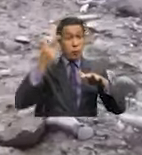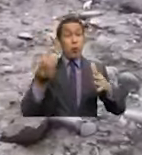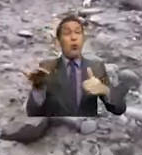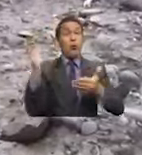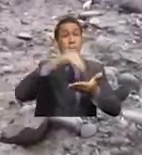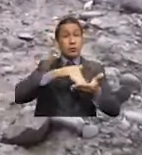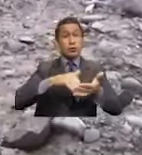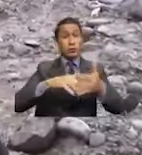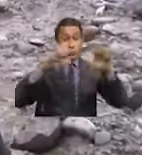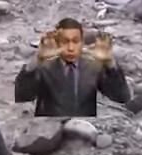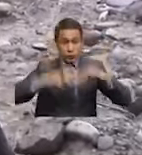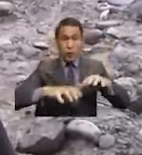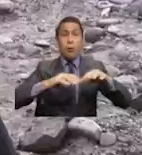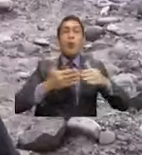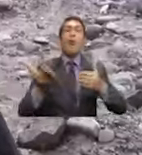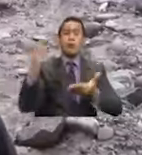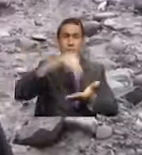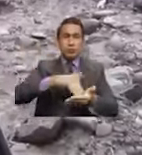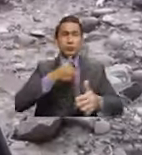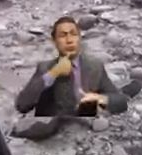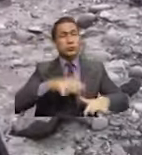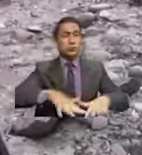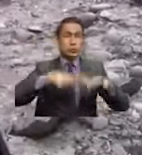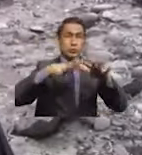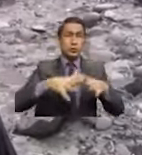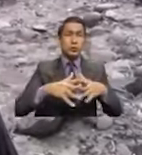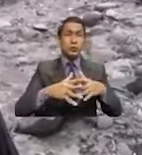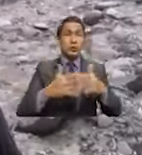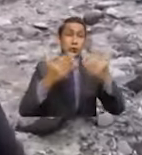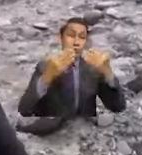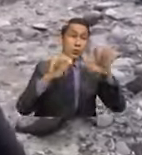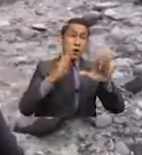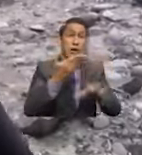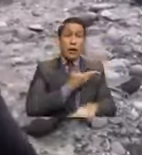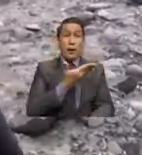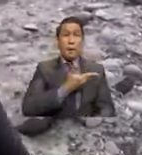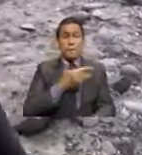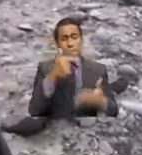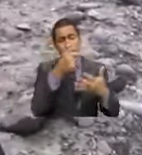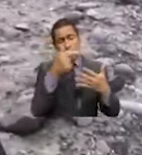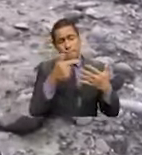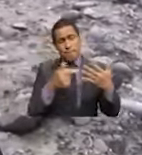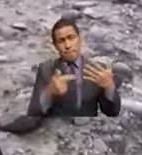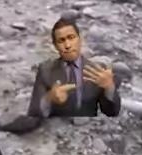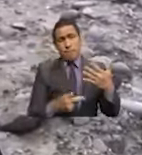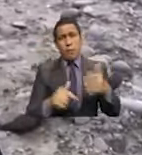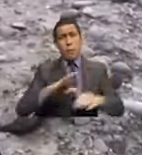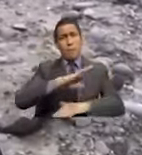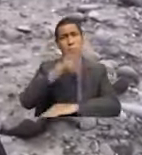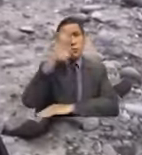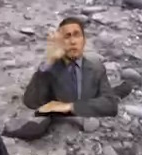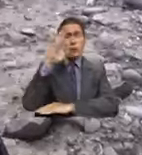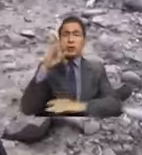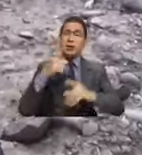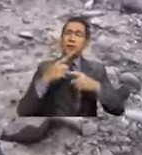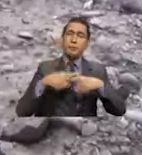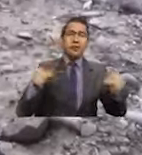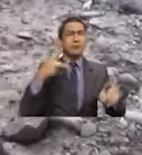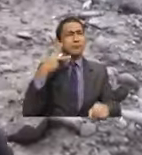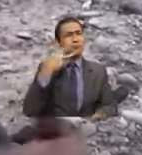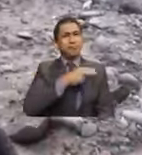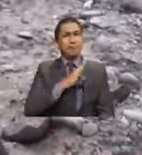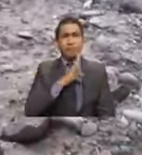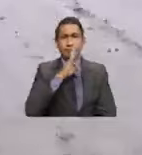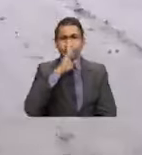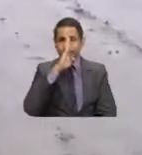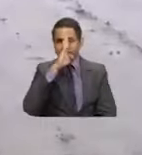inundaciones. La verdad que aquí es, el alcalde nos hace promesas como cuando están enamorados. Nos hace las promesas y todo se